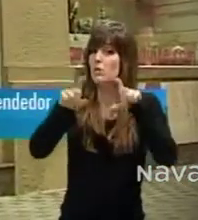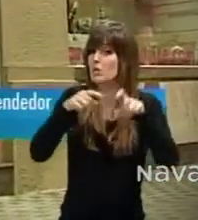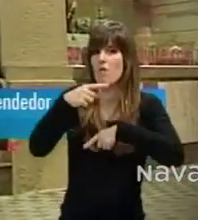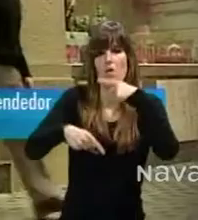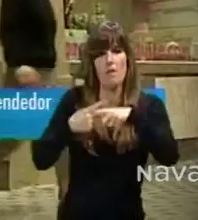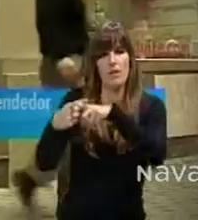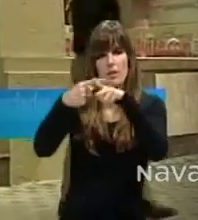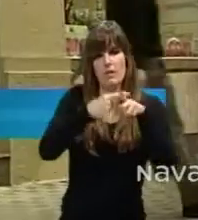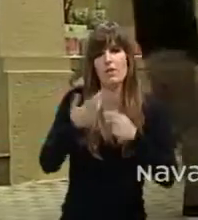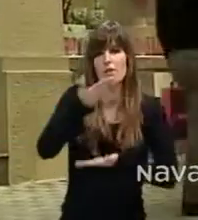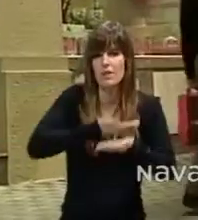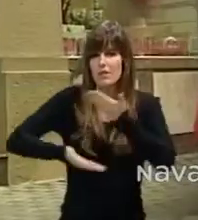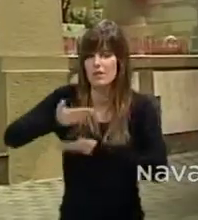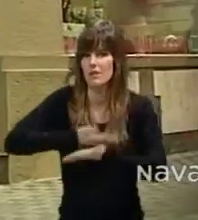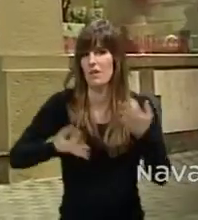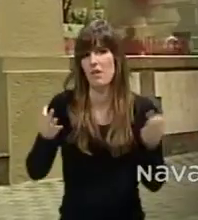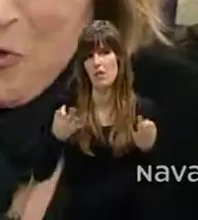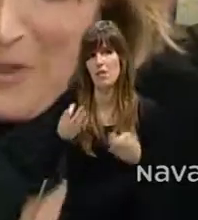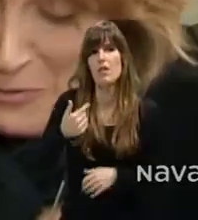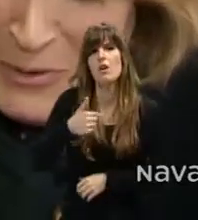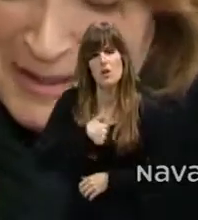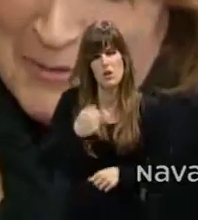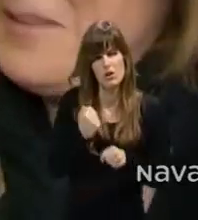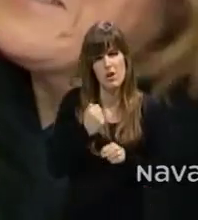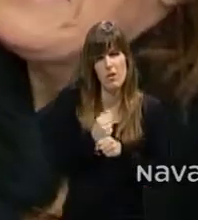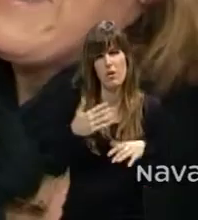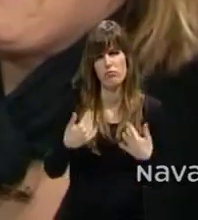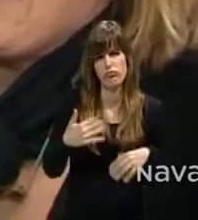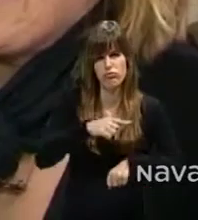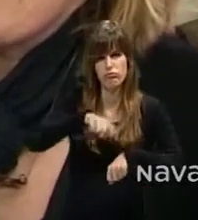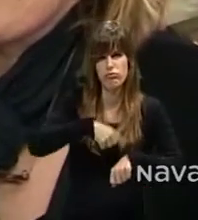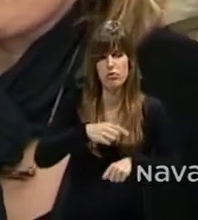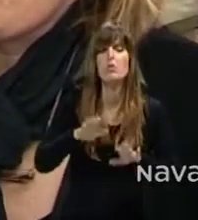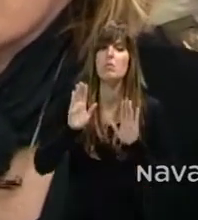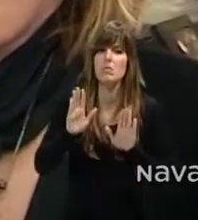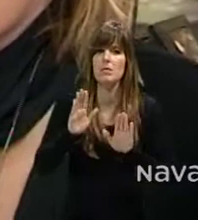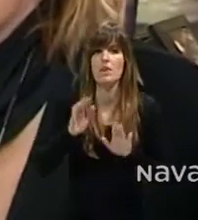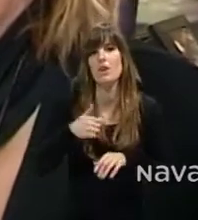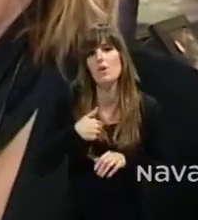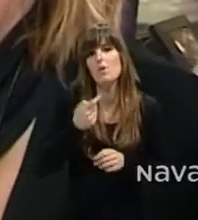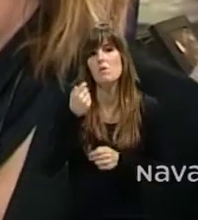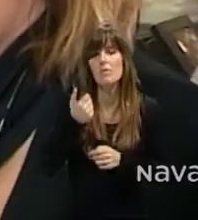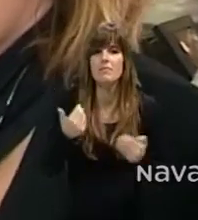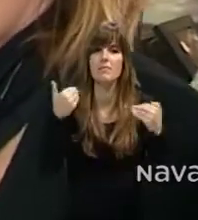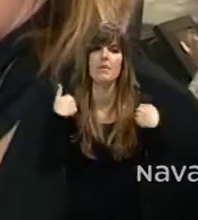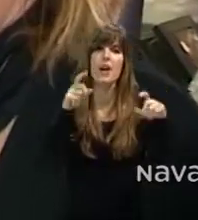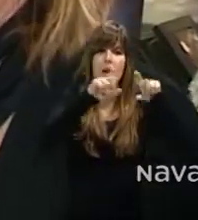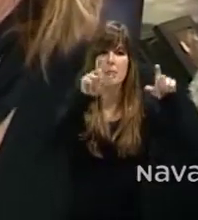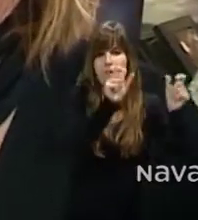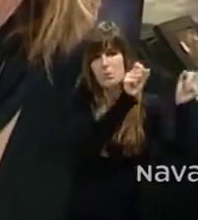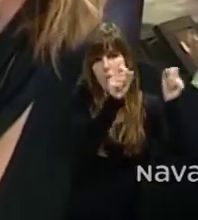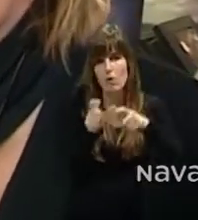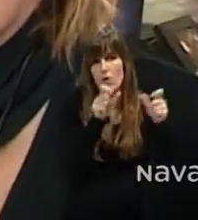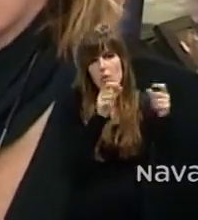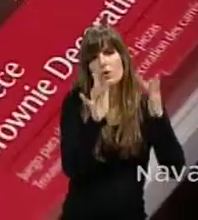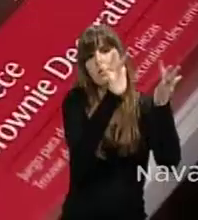ayudar, ¿no? Entonces, bueno, pues sí, yo me llevo mucho trabajo. Porque, claro, al final sí, soy un poco la que contacto con proveedores, llevo la